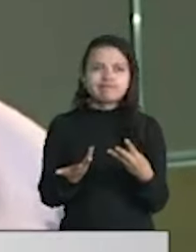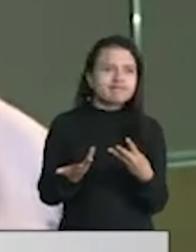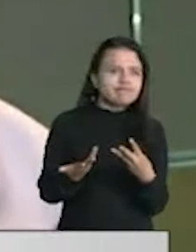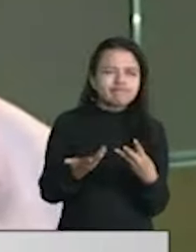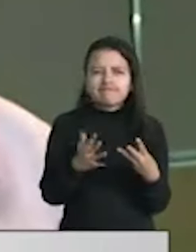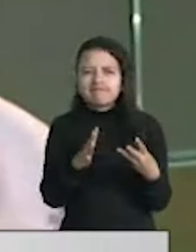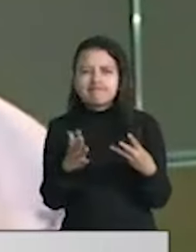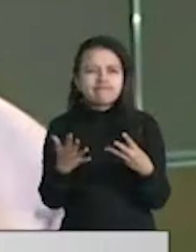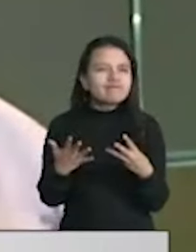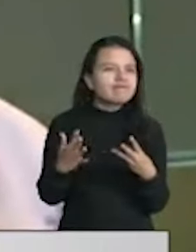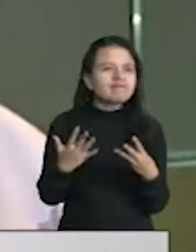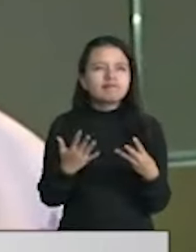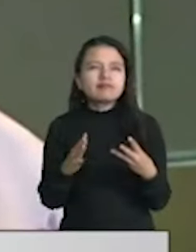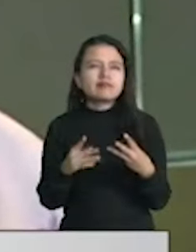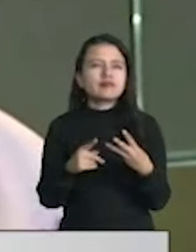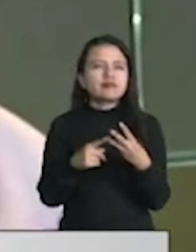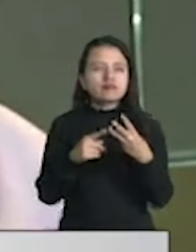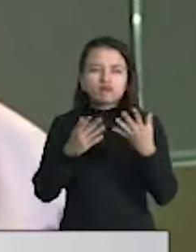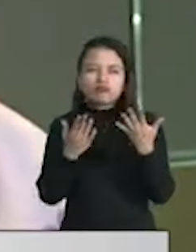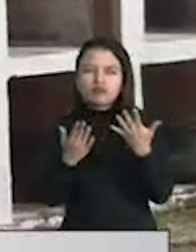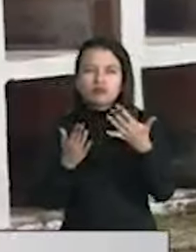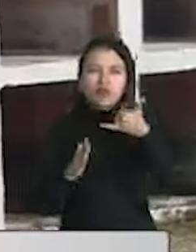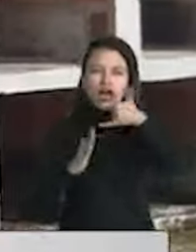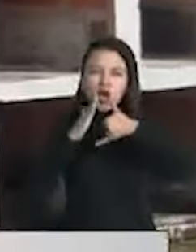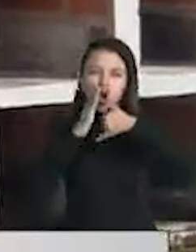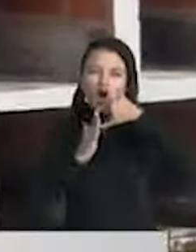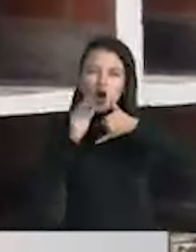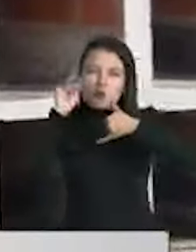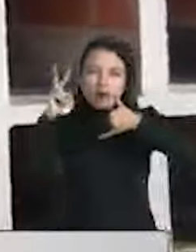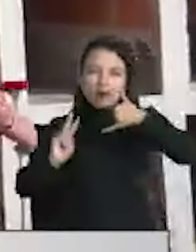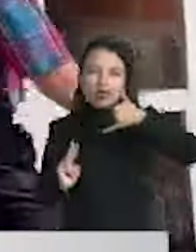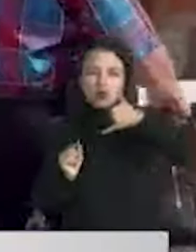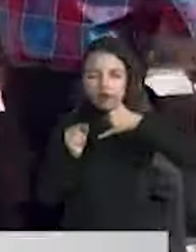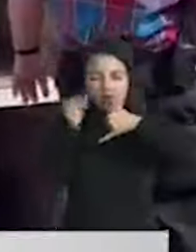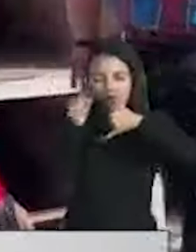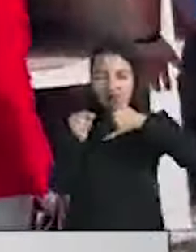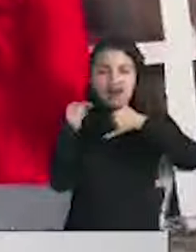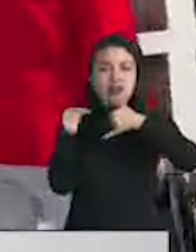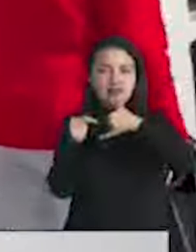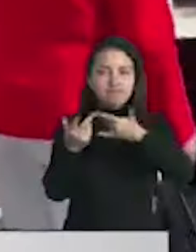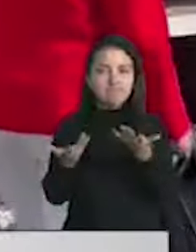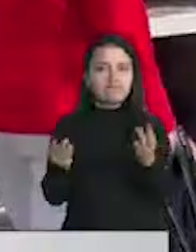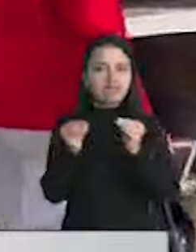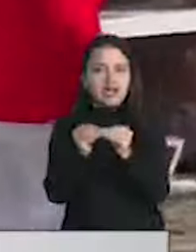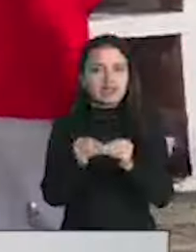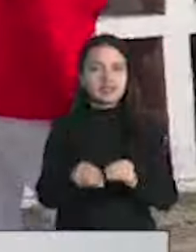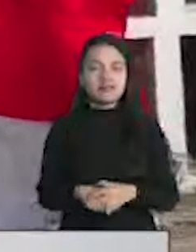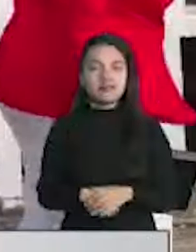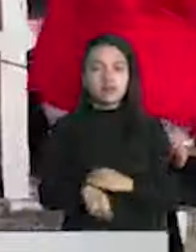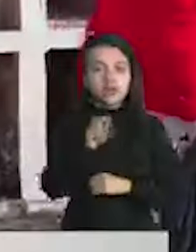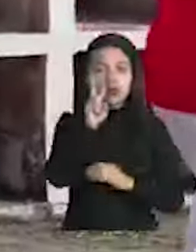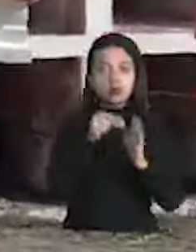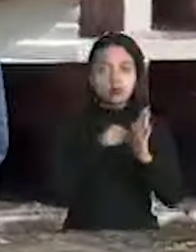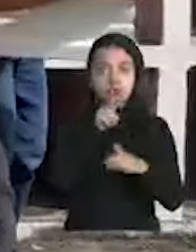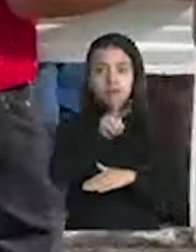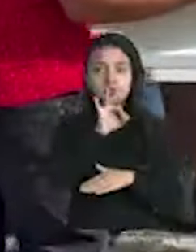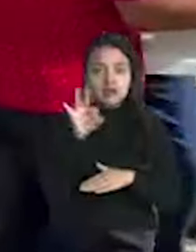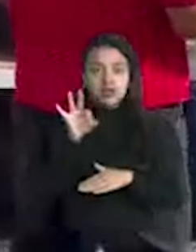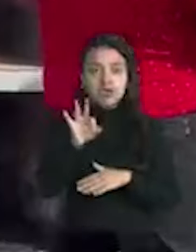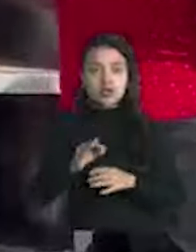particulares también de la frontera, por ejemplo, colombo-venezolana. Y confirmó que en 2023 se